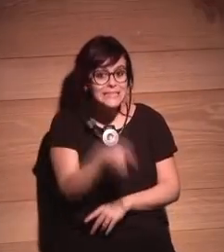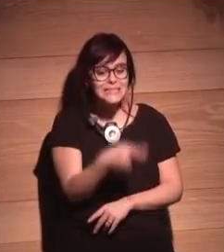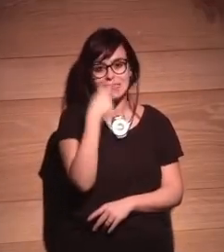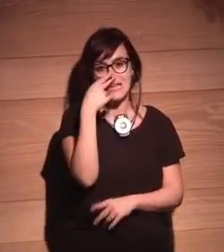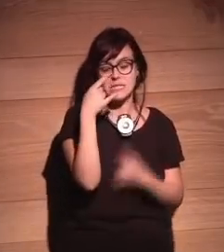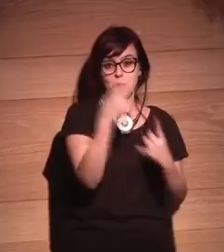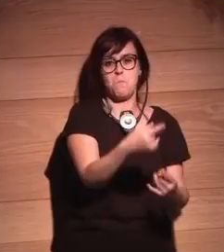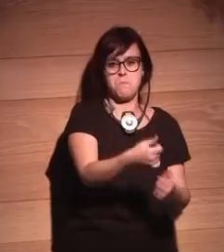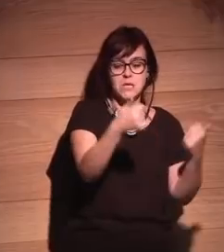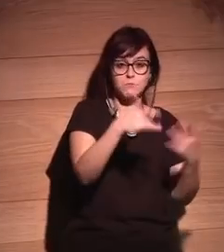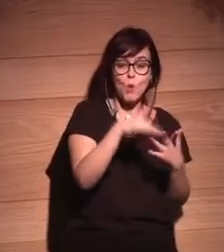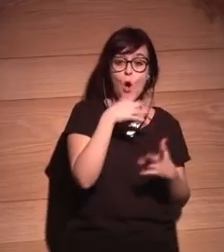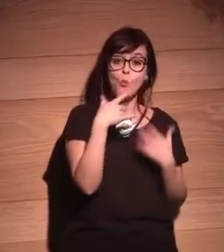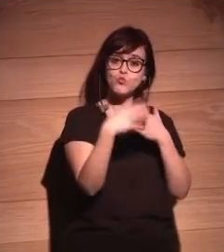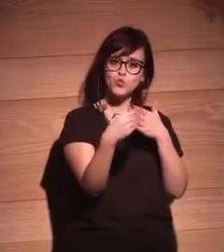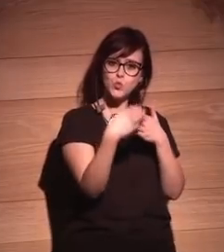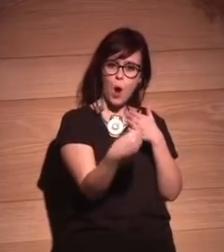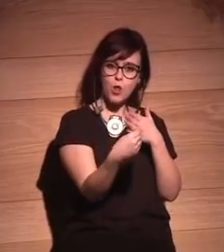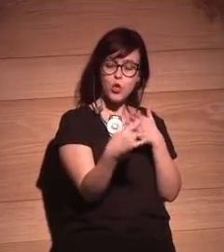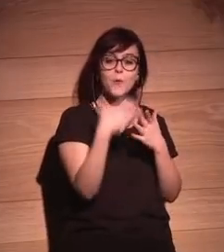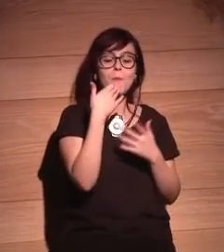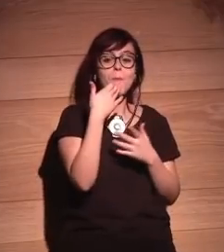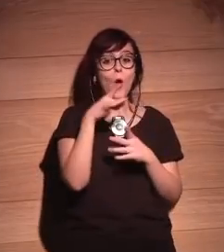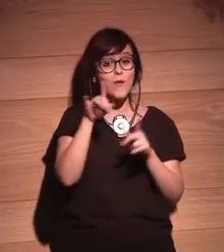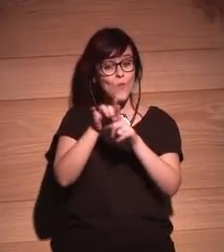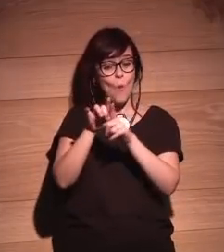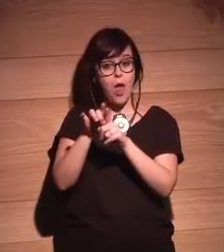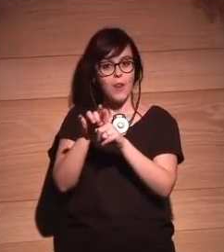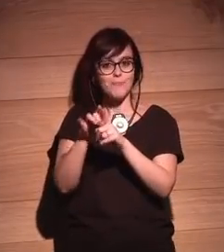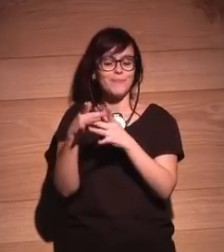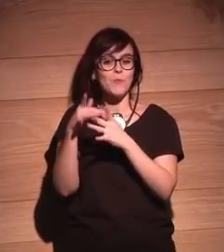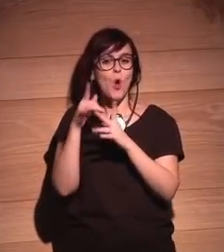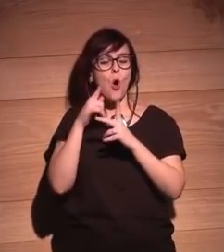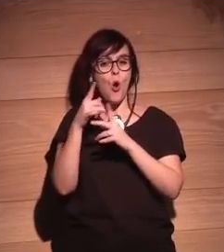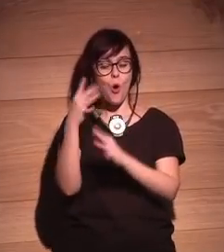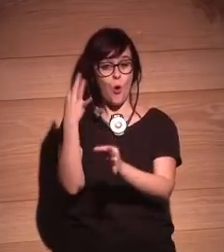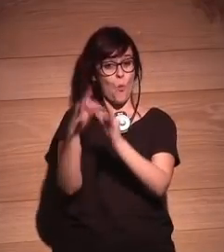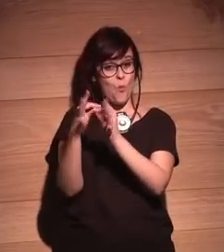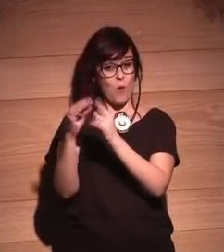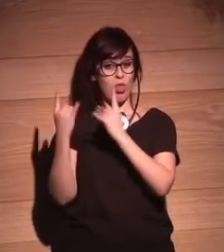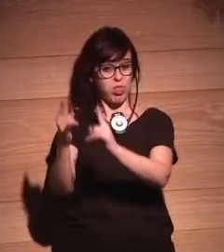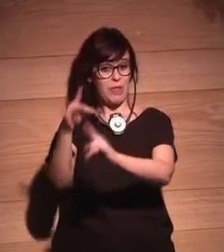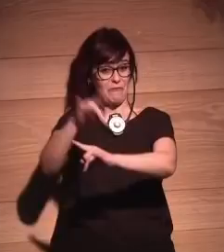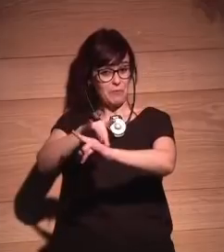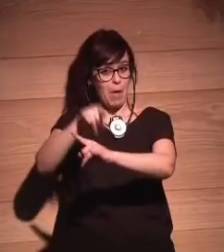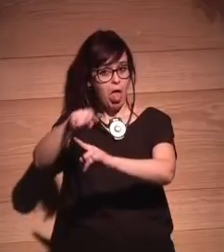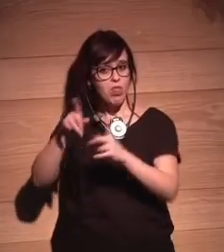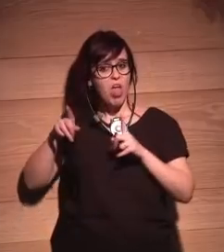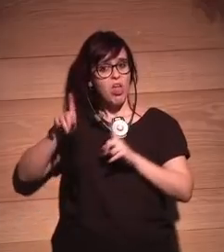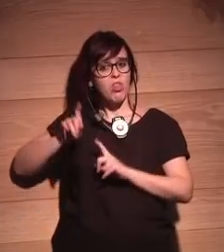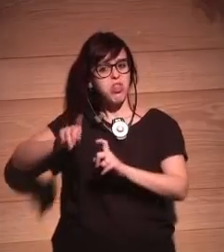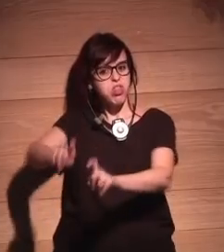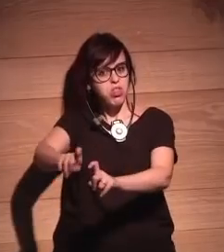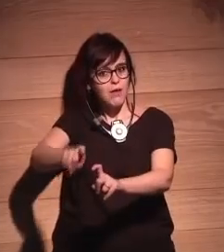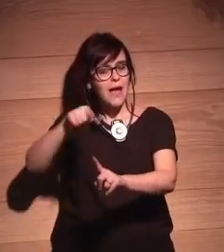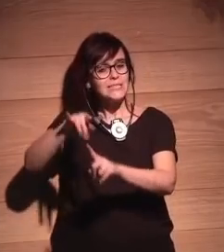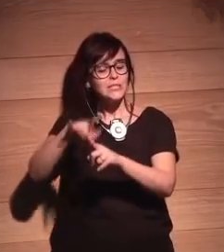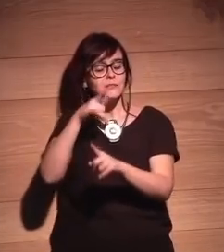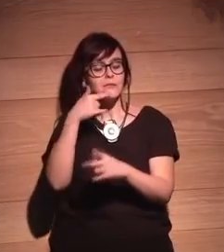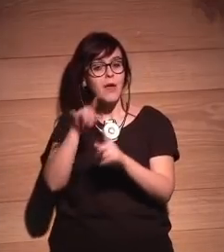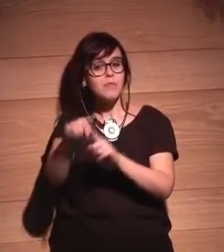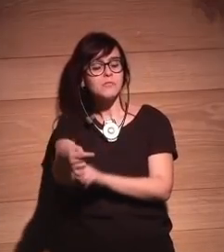ayuda al usuario a entender por qué los pesticidas se utilizan, por qué están creando problemas los pesticidas y plaguicidas, cuál es